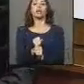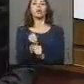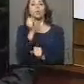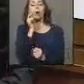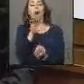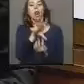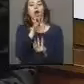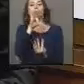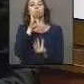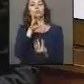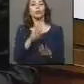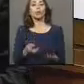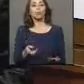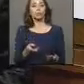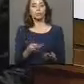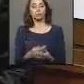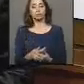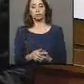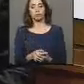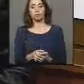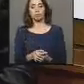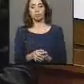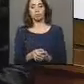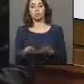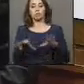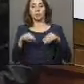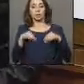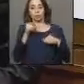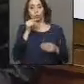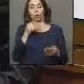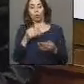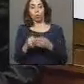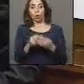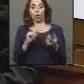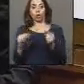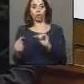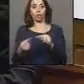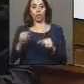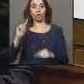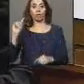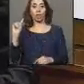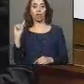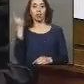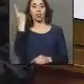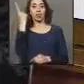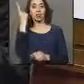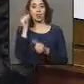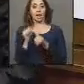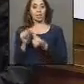respecto. Y cuando hay que asumir, estamos a puertas de asumir un debate nacional